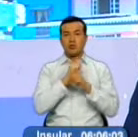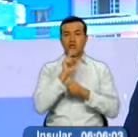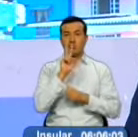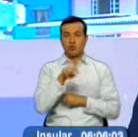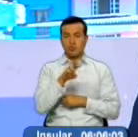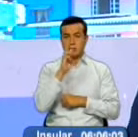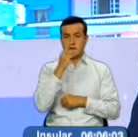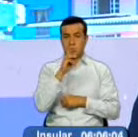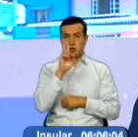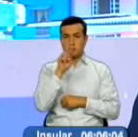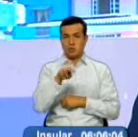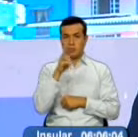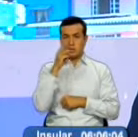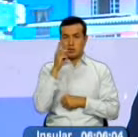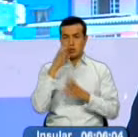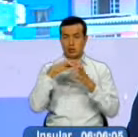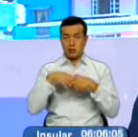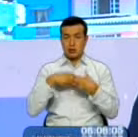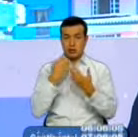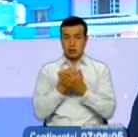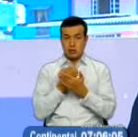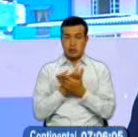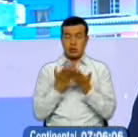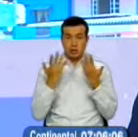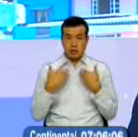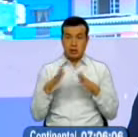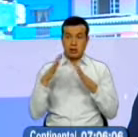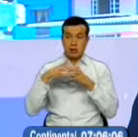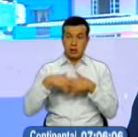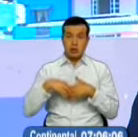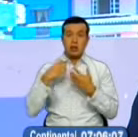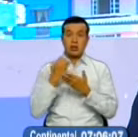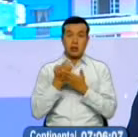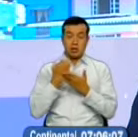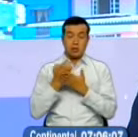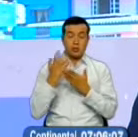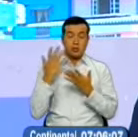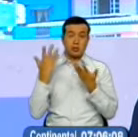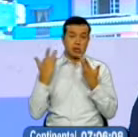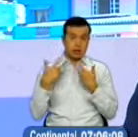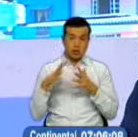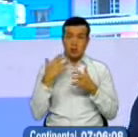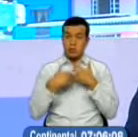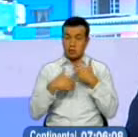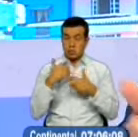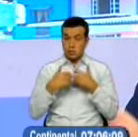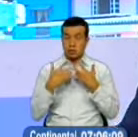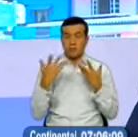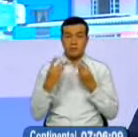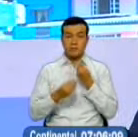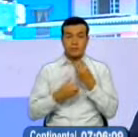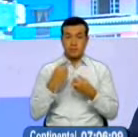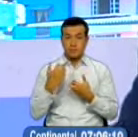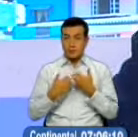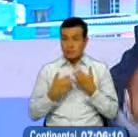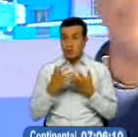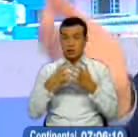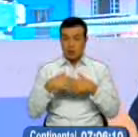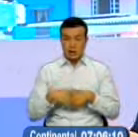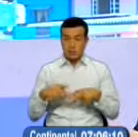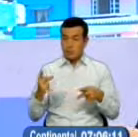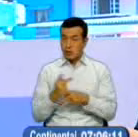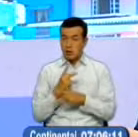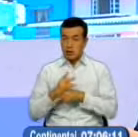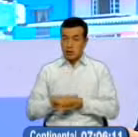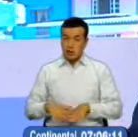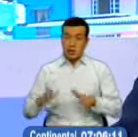un año técnicamente de recesión económica, porque hubo un decaimiento de la actividad económica, no hubo una crisis en la concepción